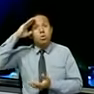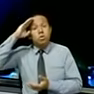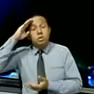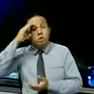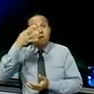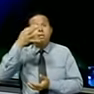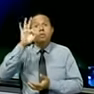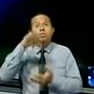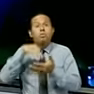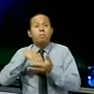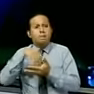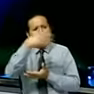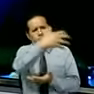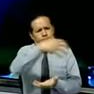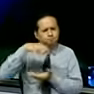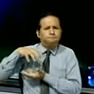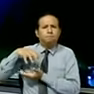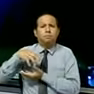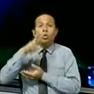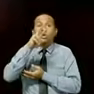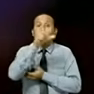y detuvo a dos personas.